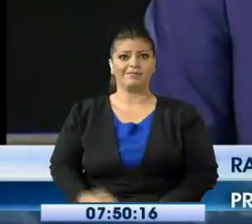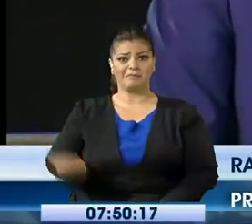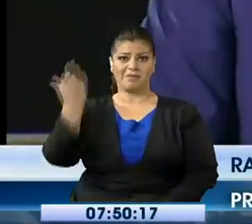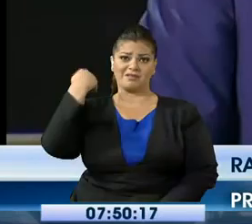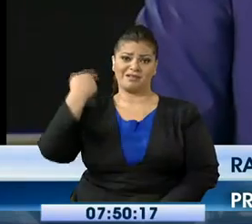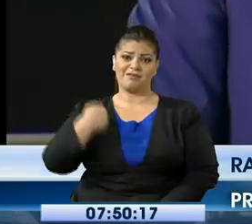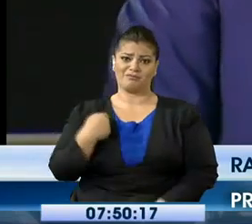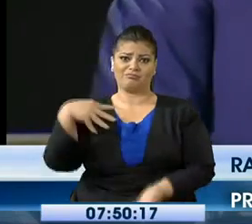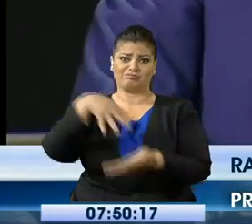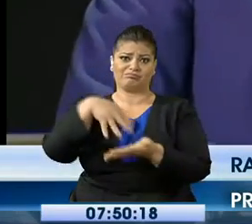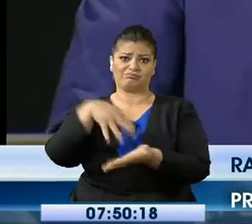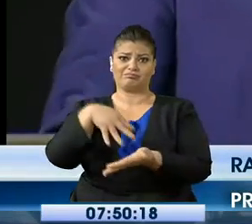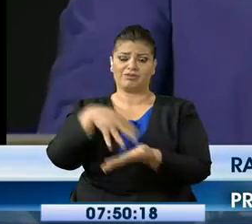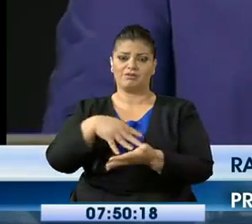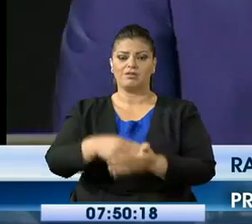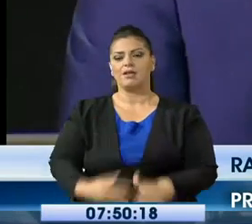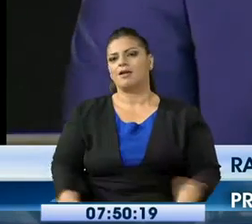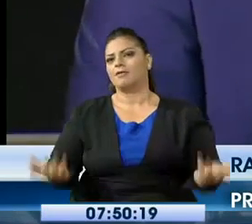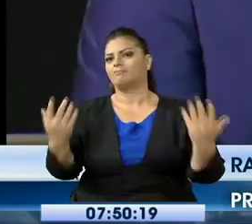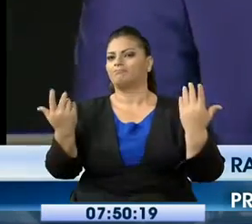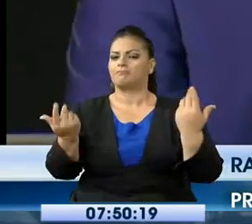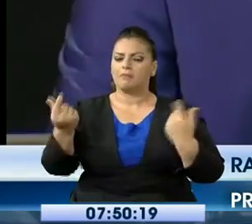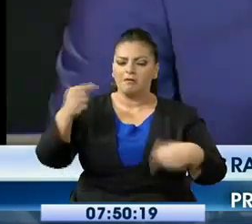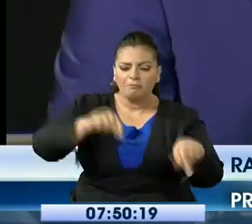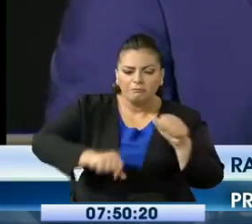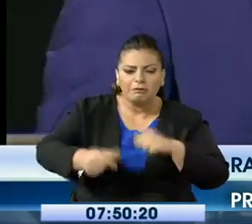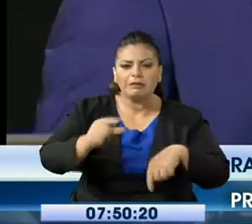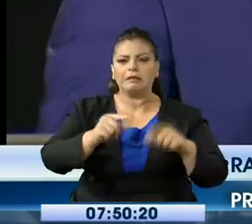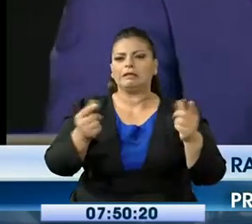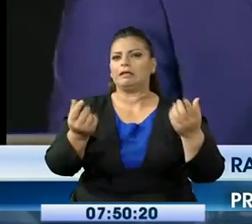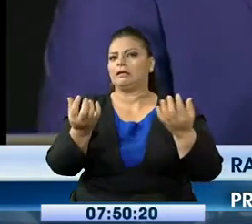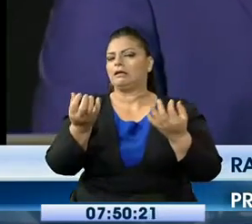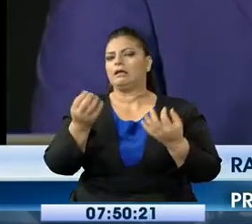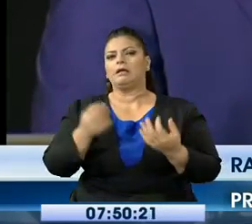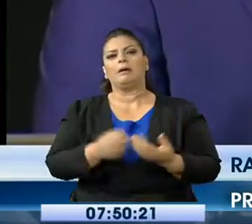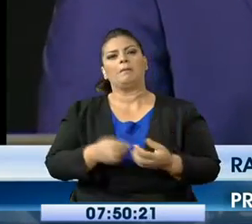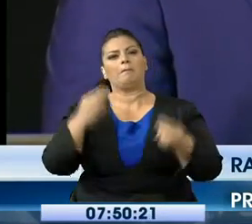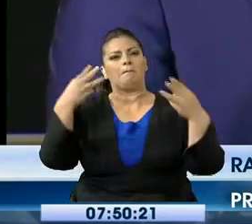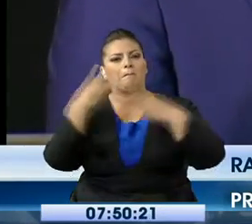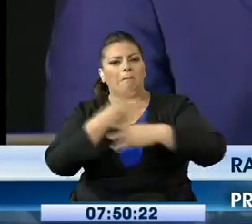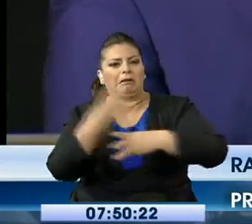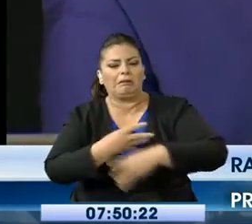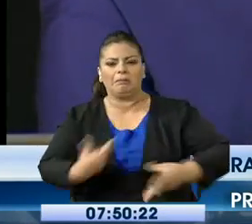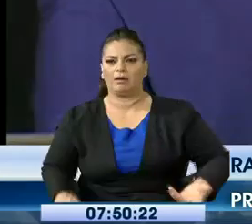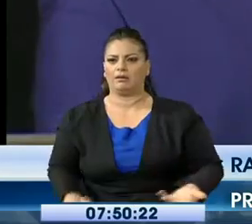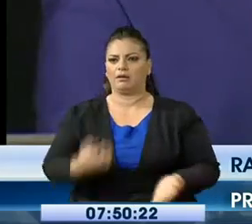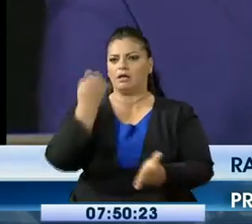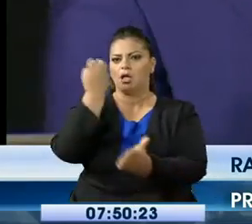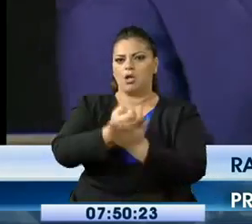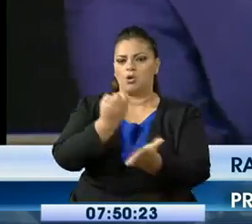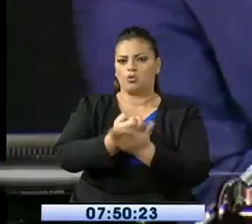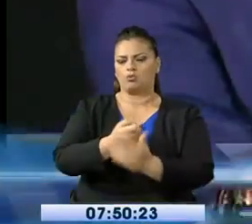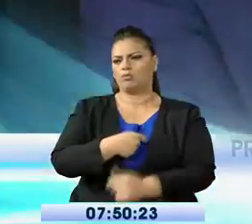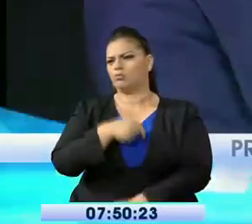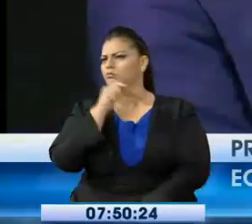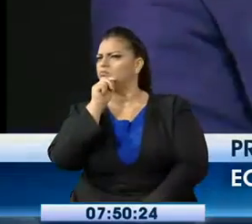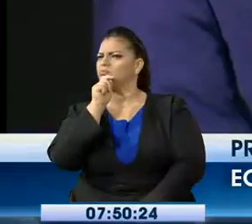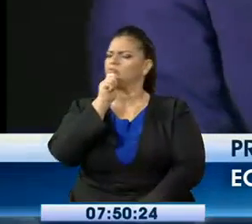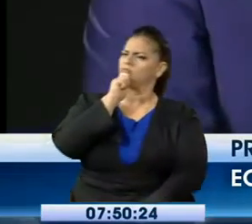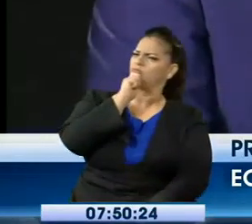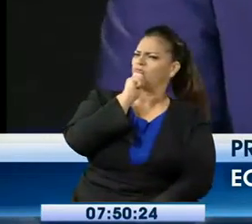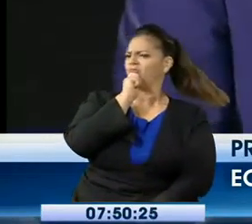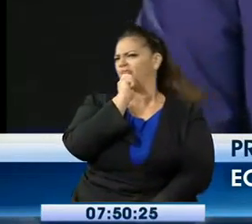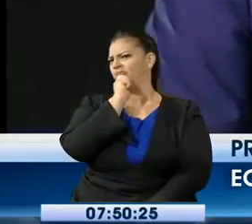matemática. Lo que pasa es que también me gustaba mucho la cuestión social. Y ni siquiera sabía lo que era economía, pero dije, esto es lo que mezcla